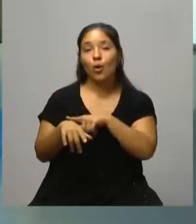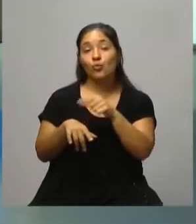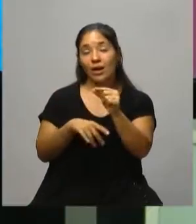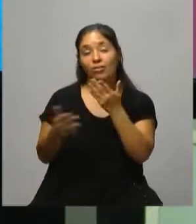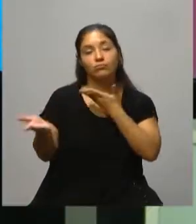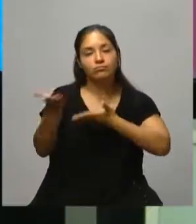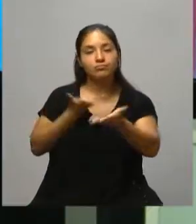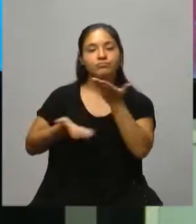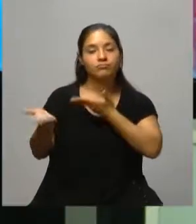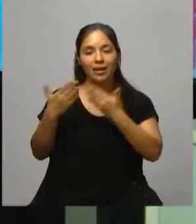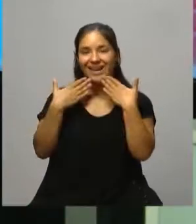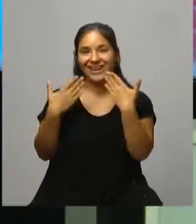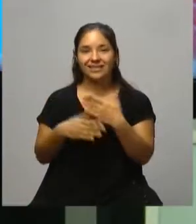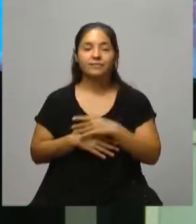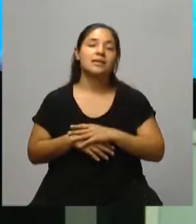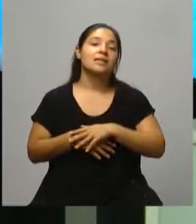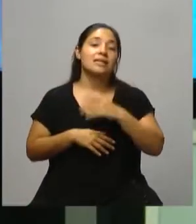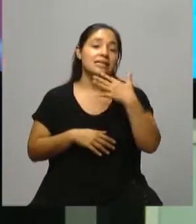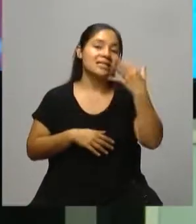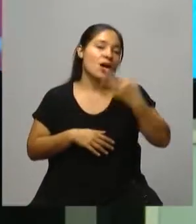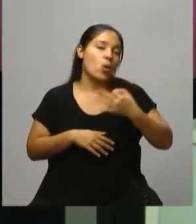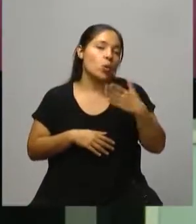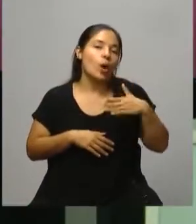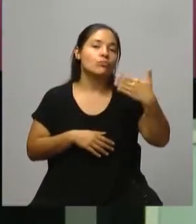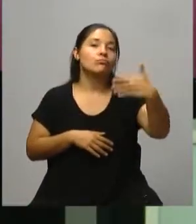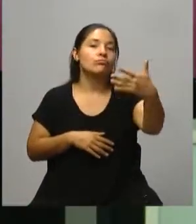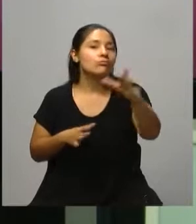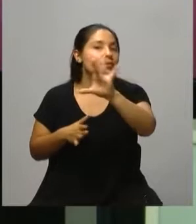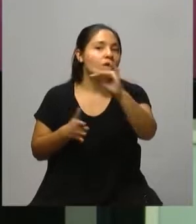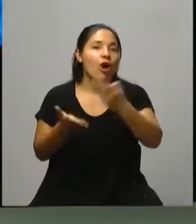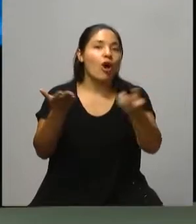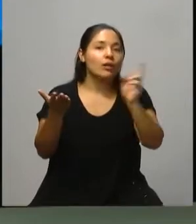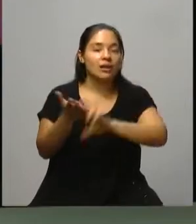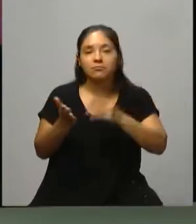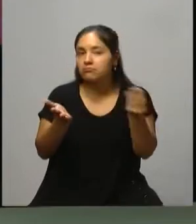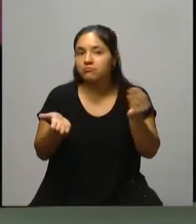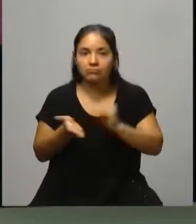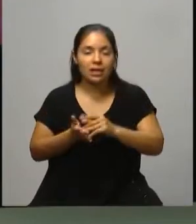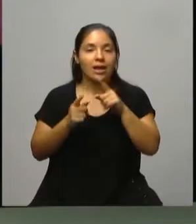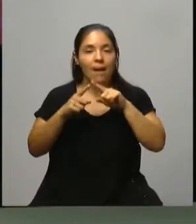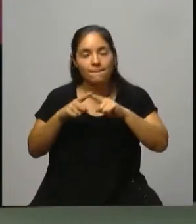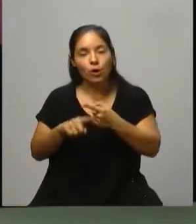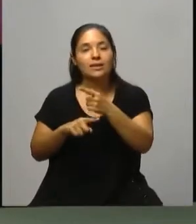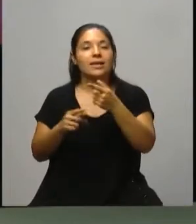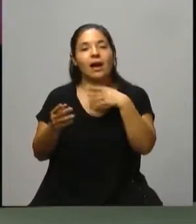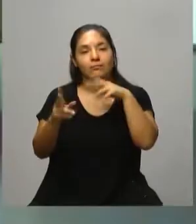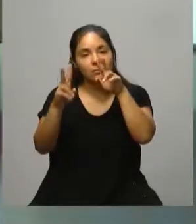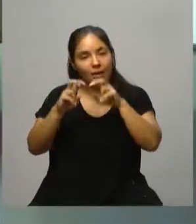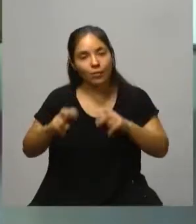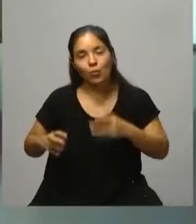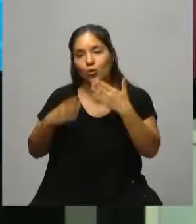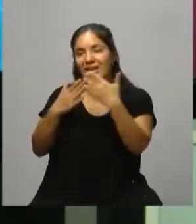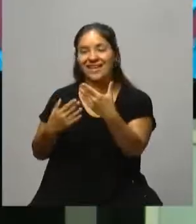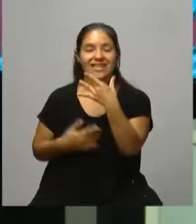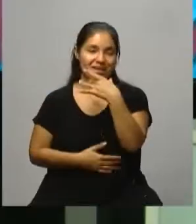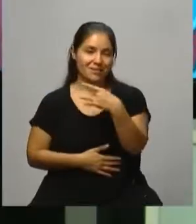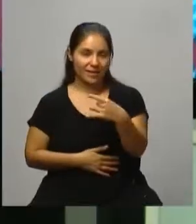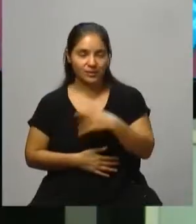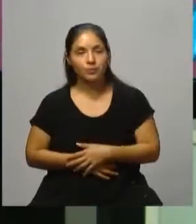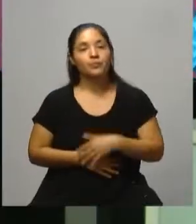veces, afuera en la sociedad, en el día a día, hay gente que no le gusta hablar de política porque se enoja. Tiene